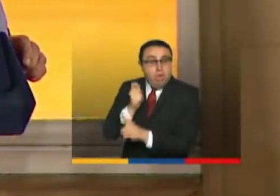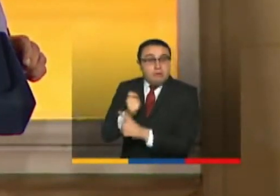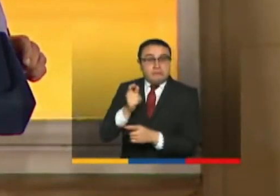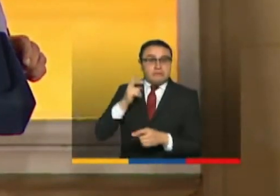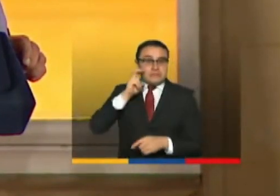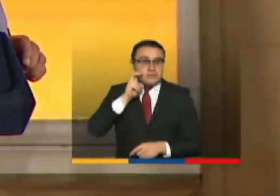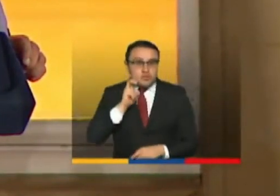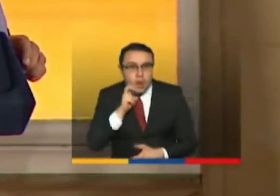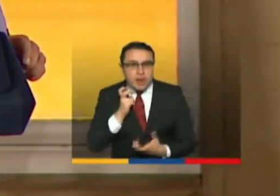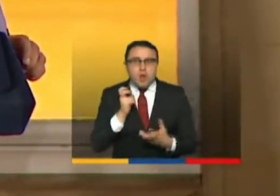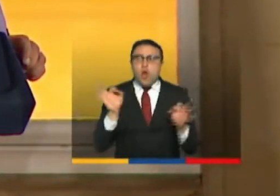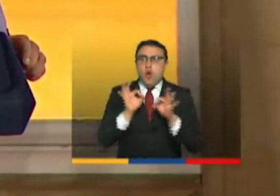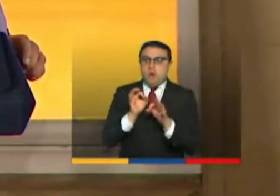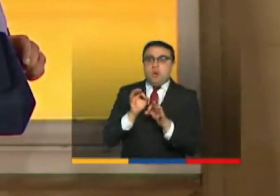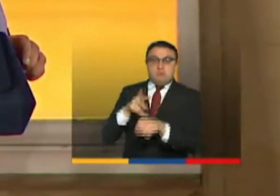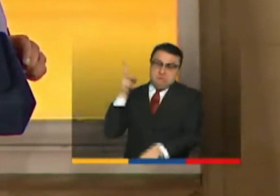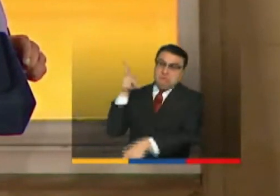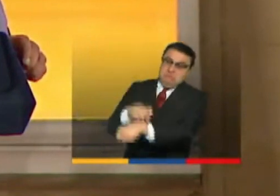Debe permitir